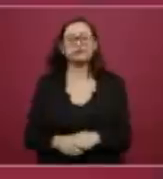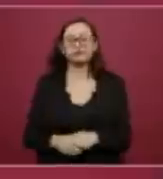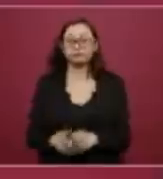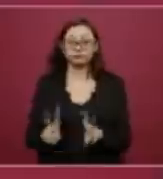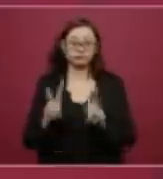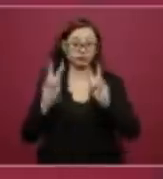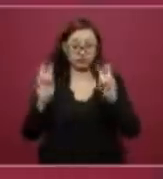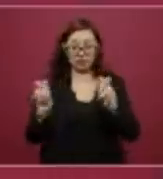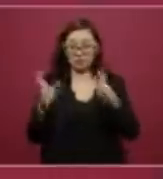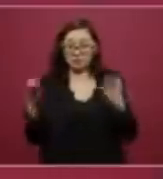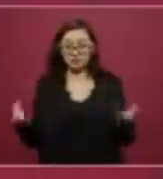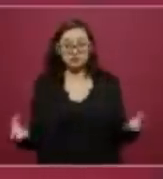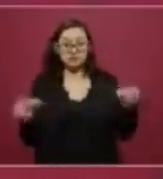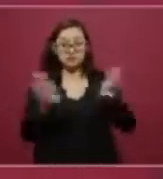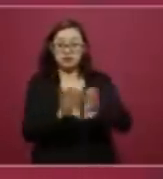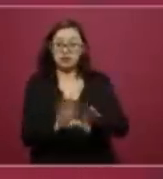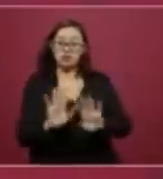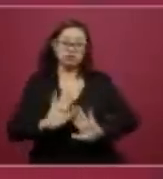cerrado